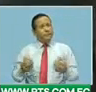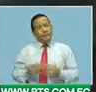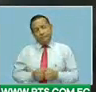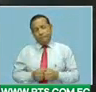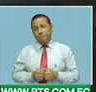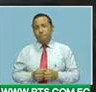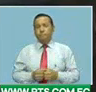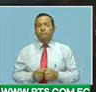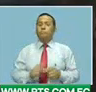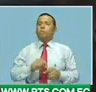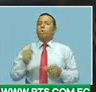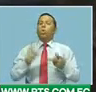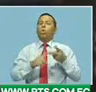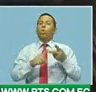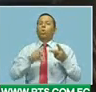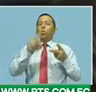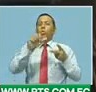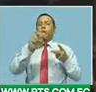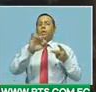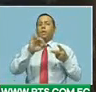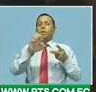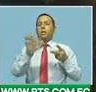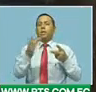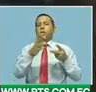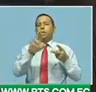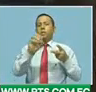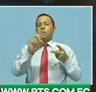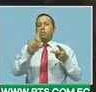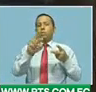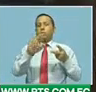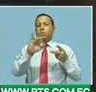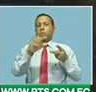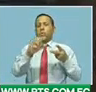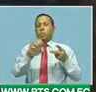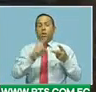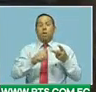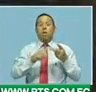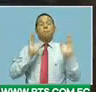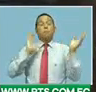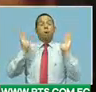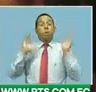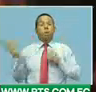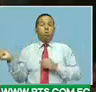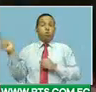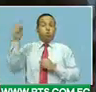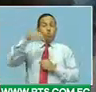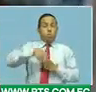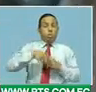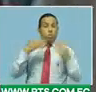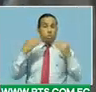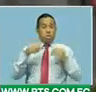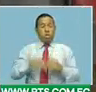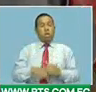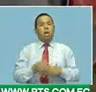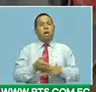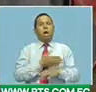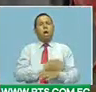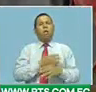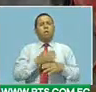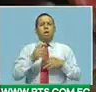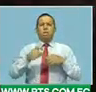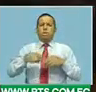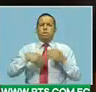En cambio, Daniel Rodríguez llegó desde Babahoyo para que a su hija le realicen un procedimiento médico para el cual tenía cita y en el que